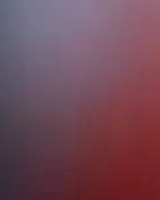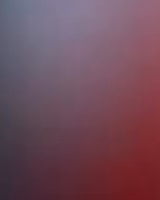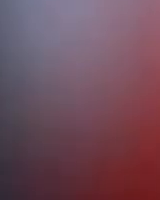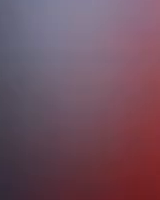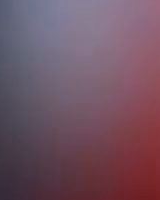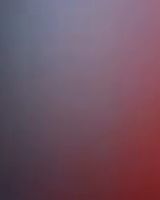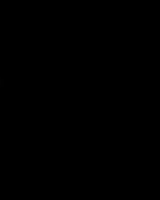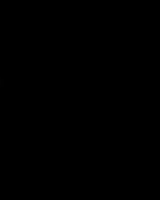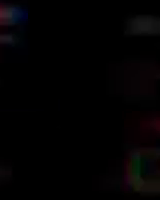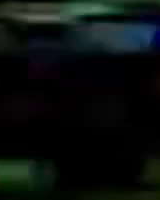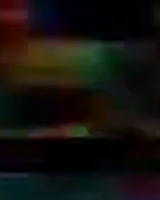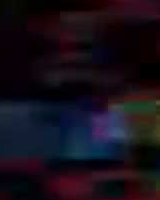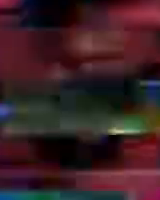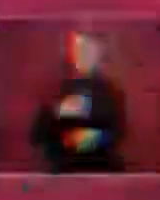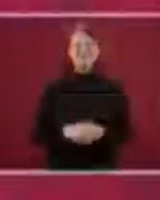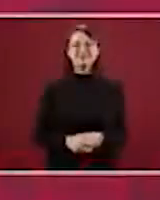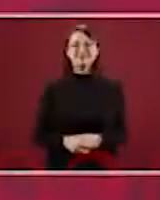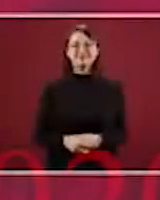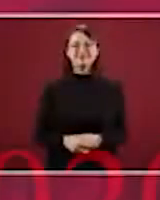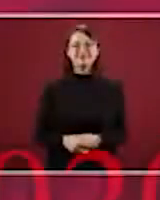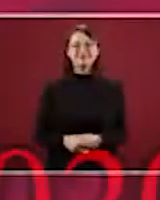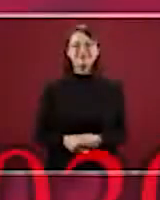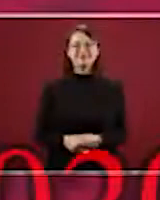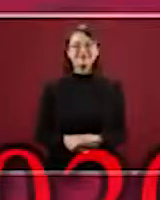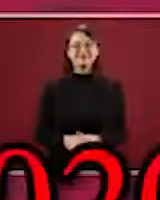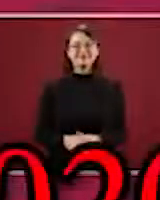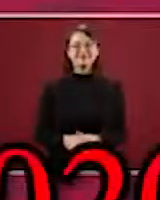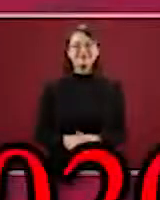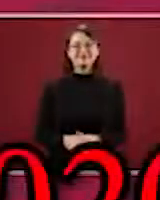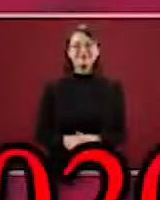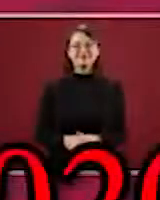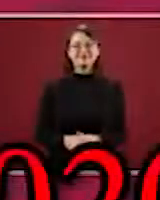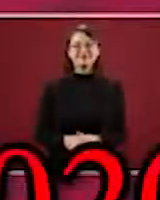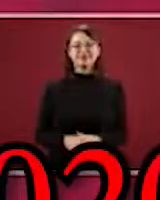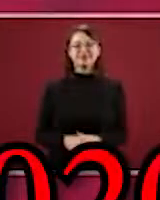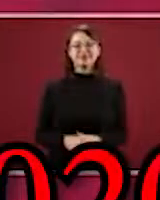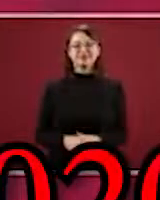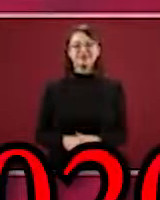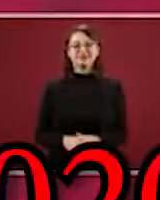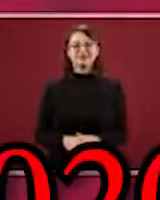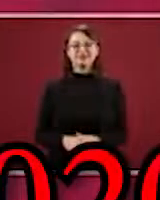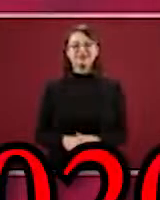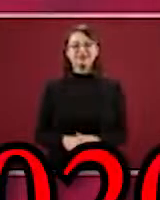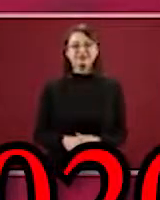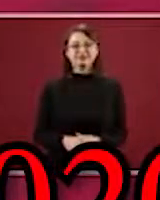de prosperidad. Estamos seguros,